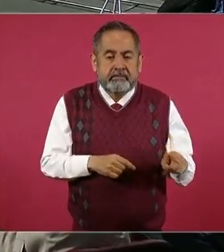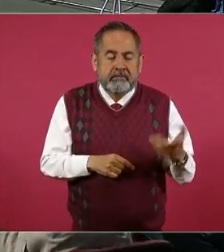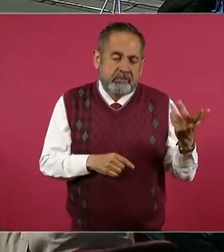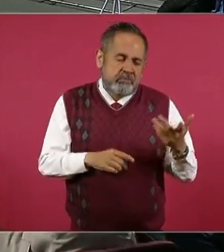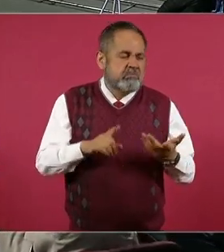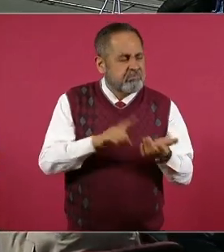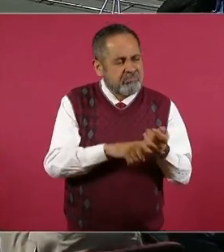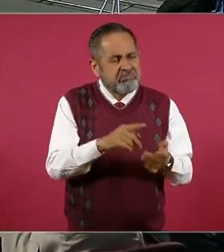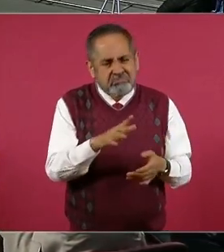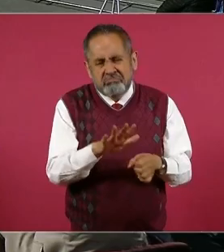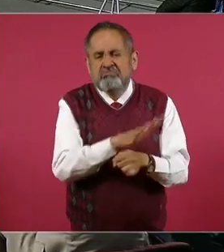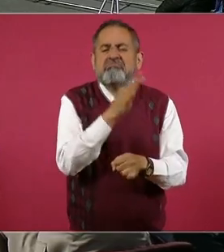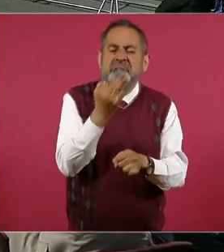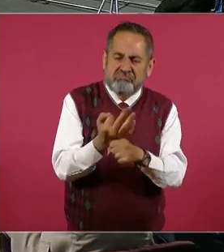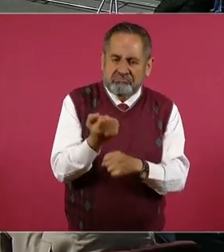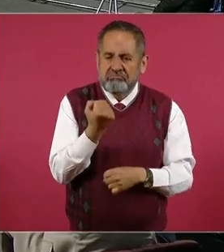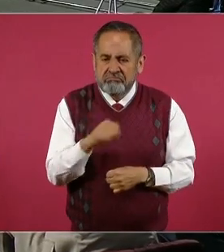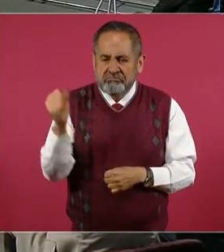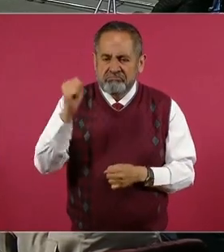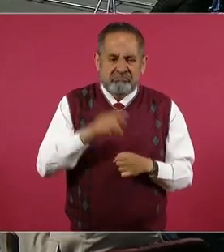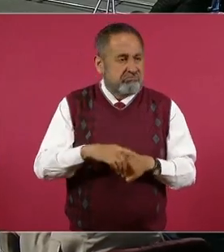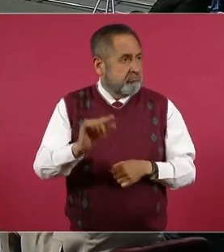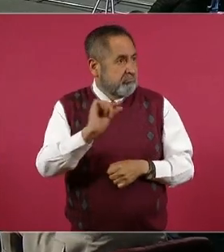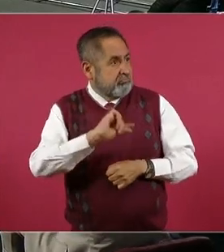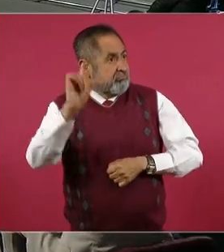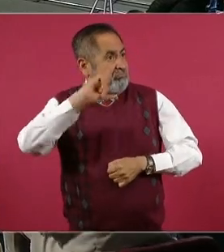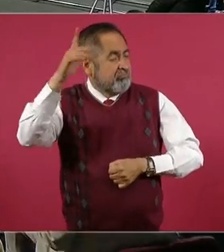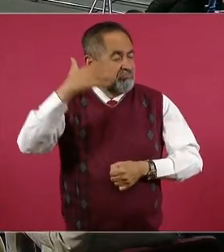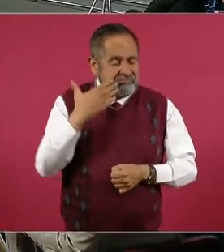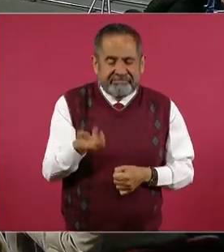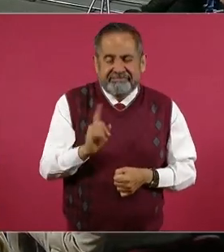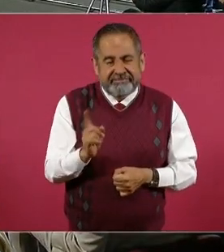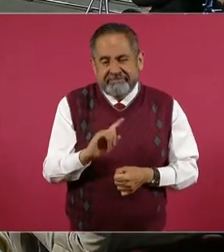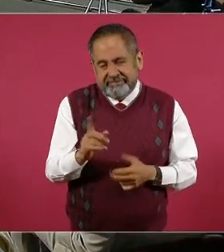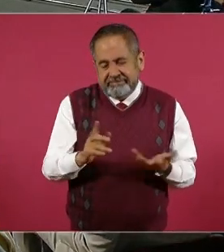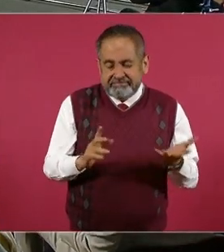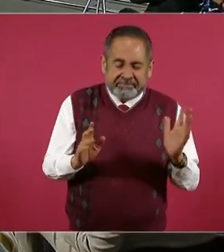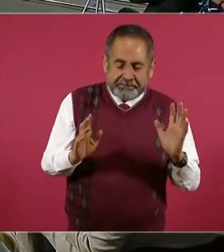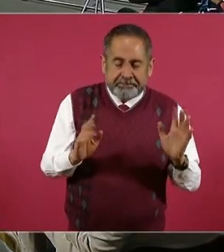o buenos, pero no grandes escritores,